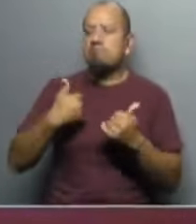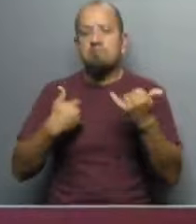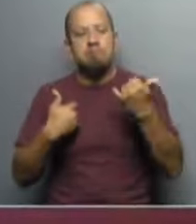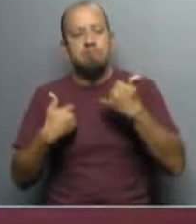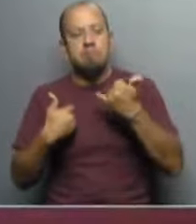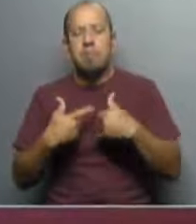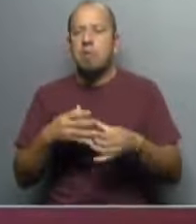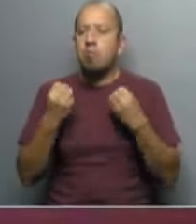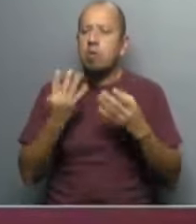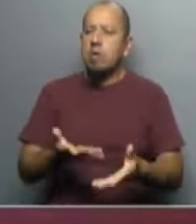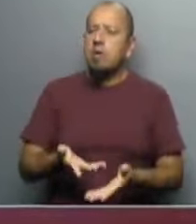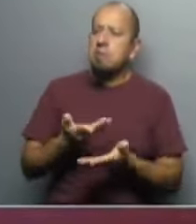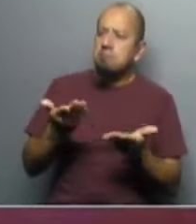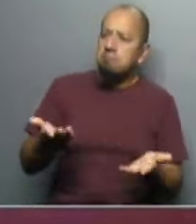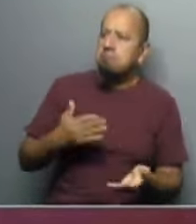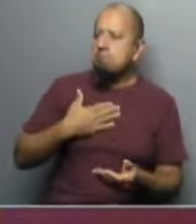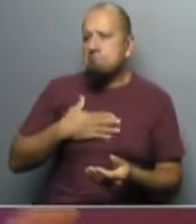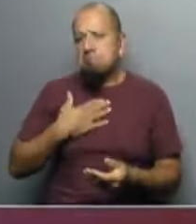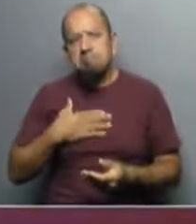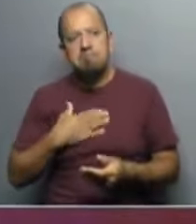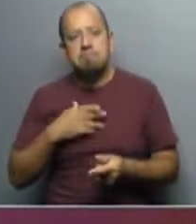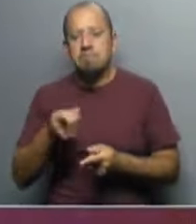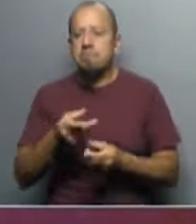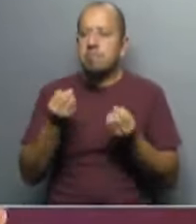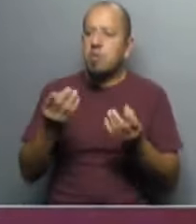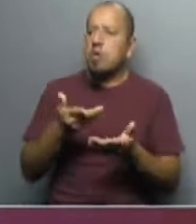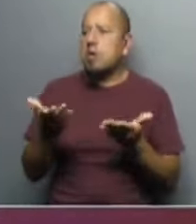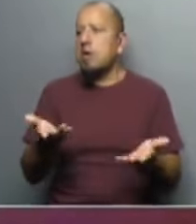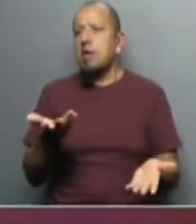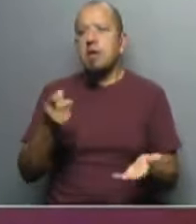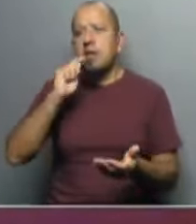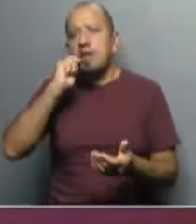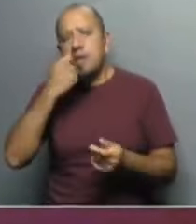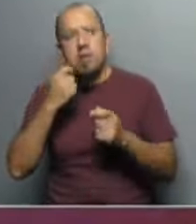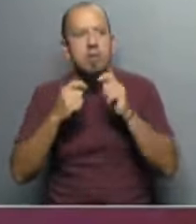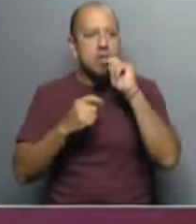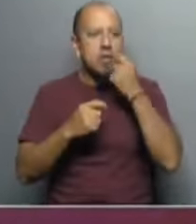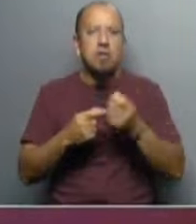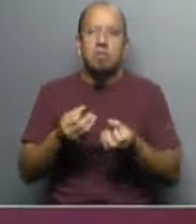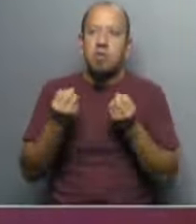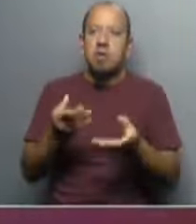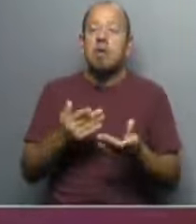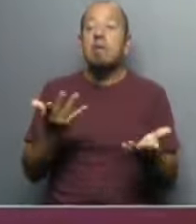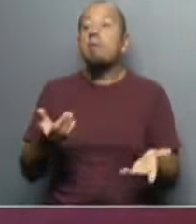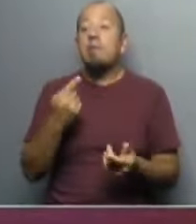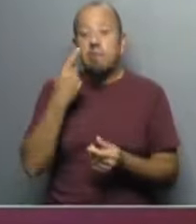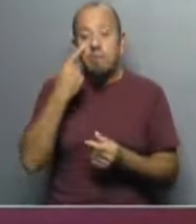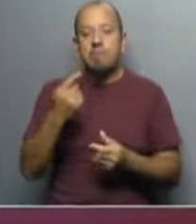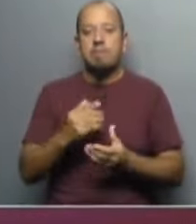por qué les gusta ese lugar, qué le encuentran atractivo. Y bueno, vamos a ver qué nos dicen.